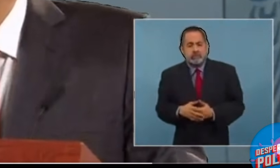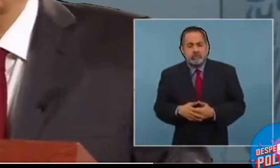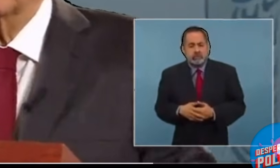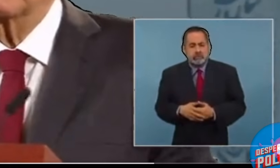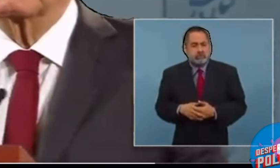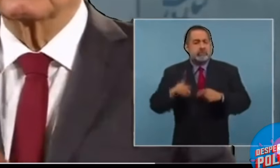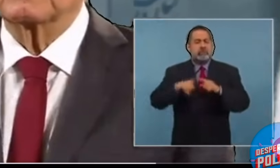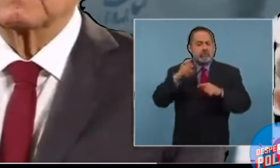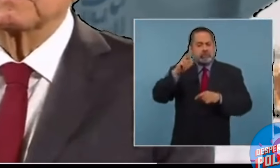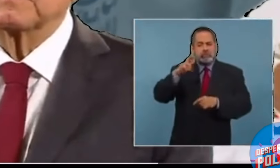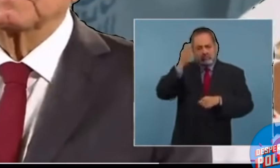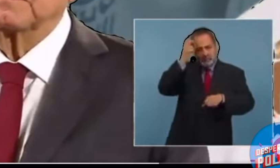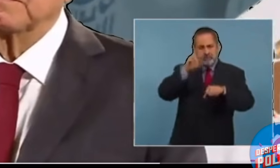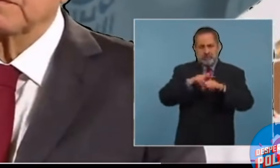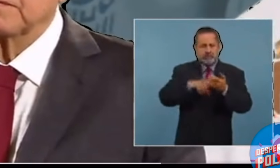¿Quién era rector entonces?